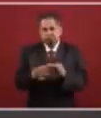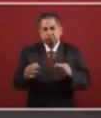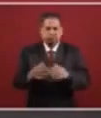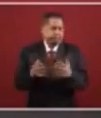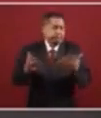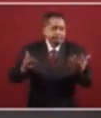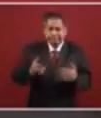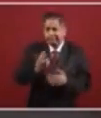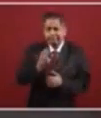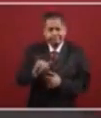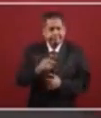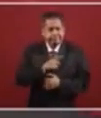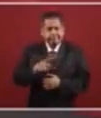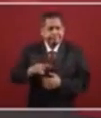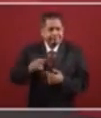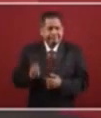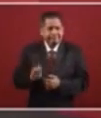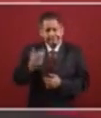forma